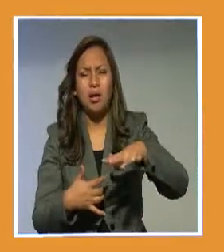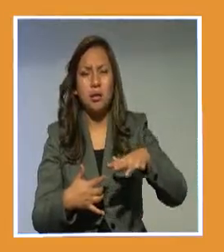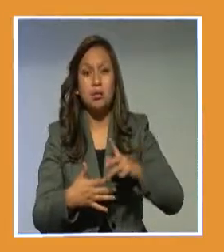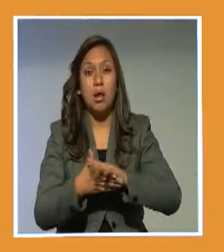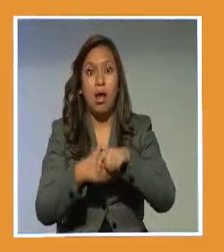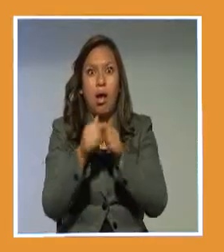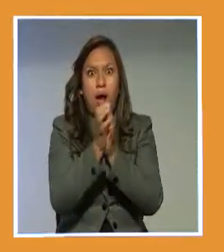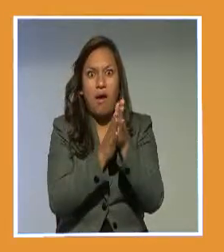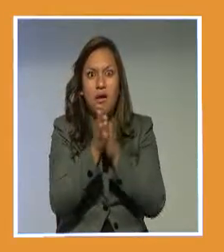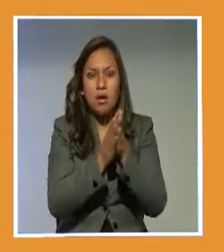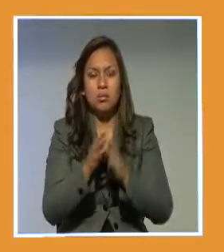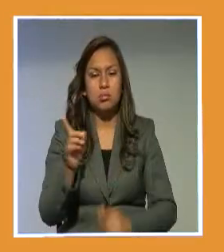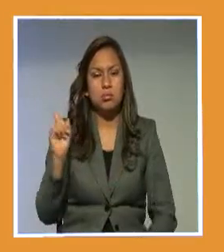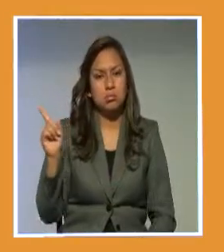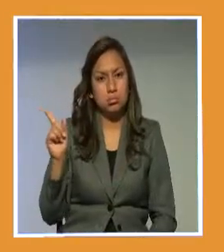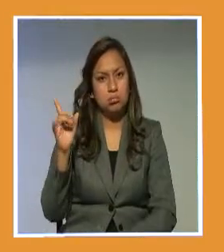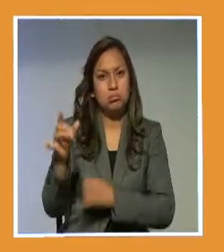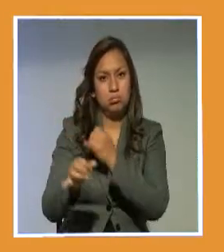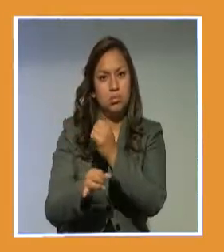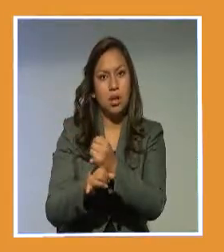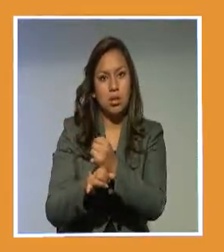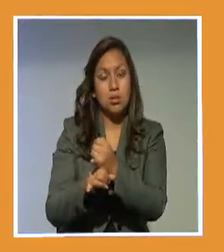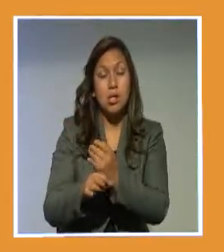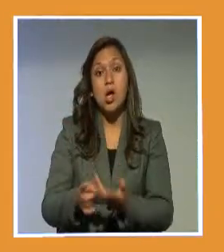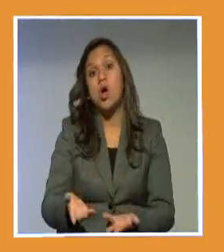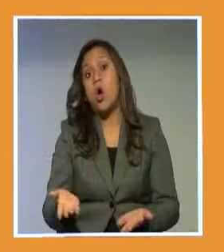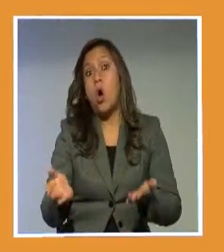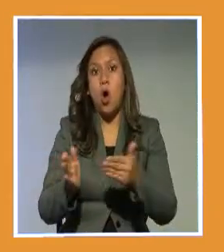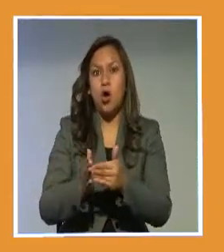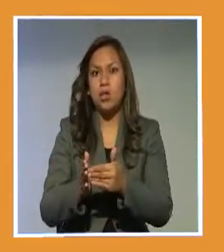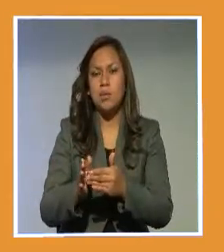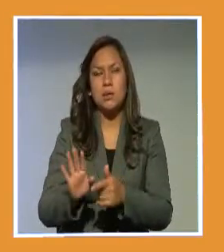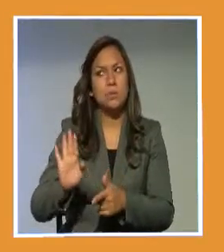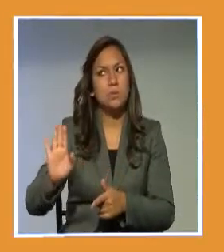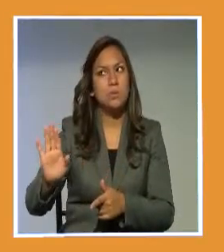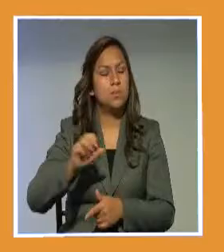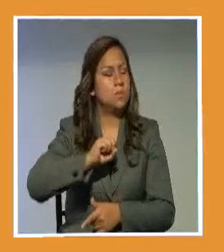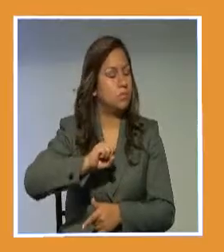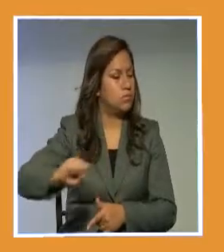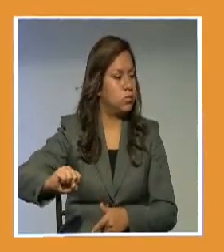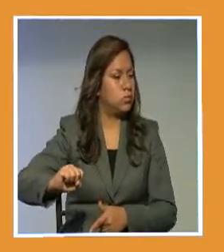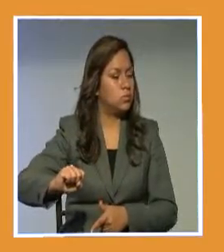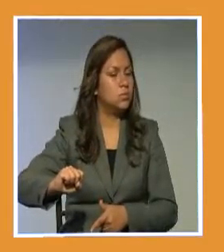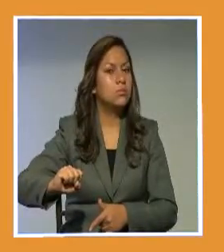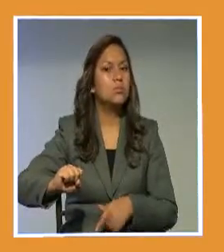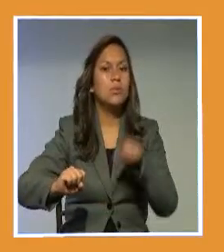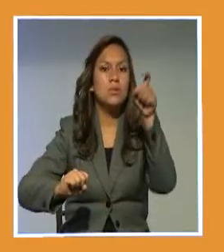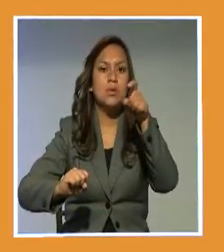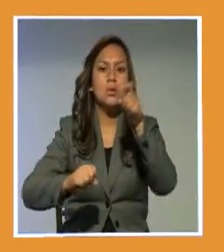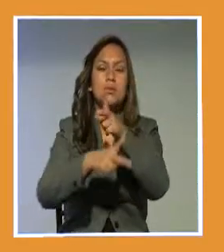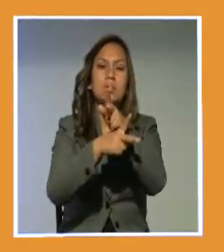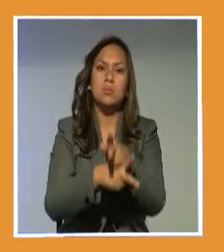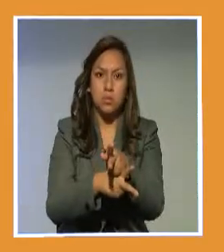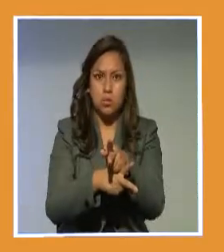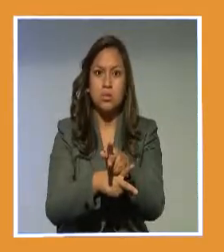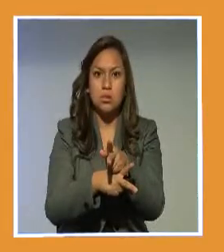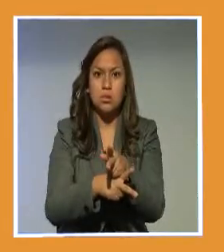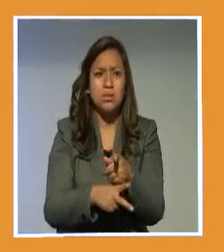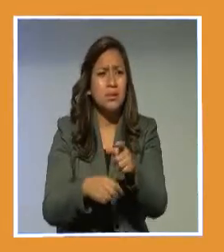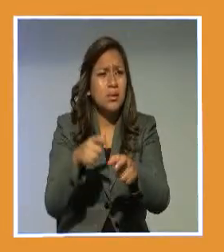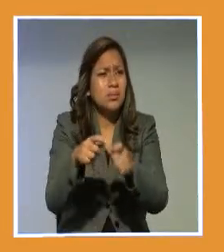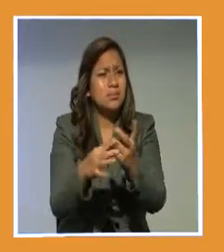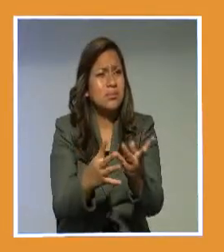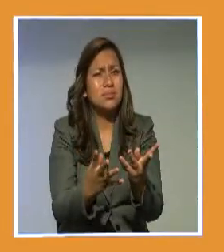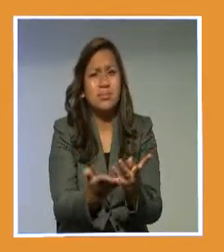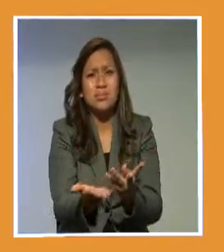de una transnacional ponga en riesgo y en peligro nuestra biodiversidad, nuestra megadiversidad, y peor aún a la gente que ha